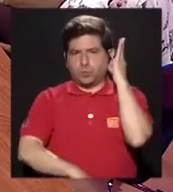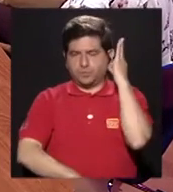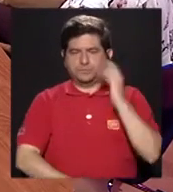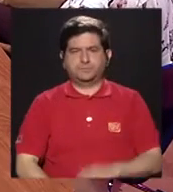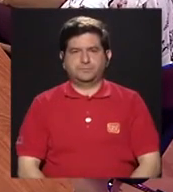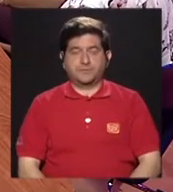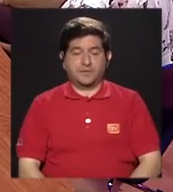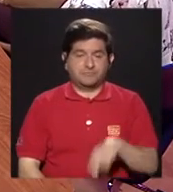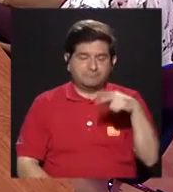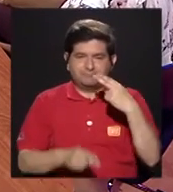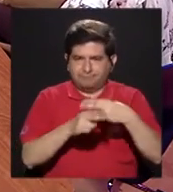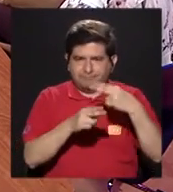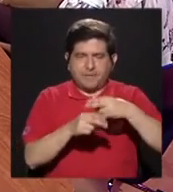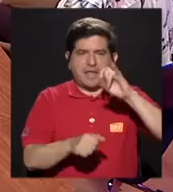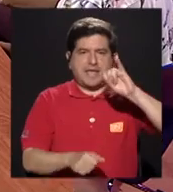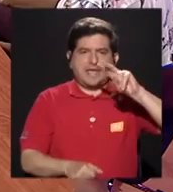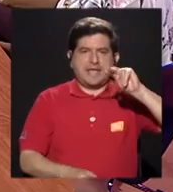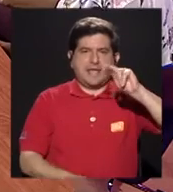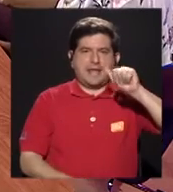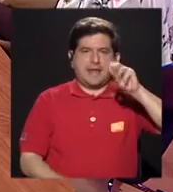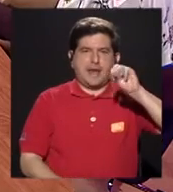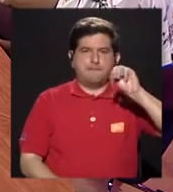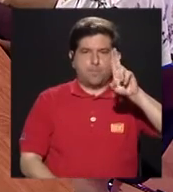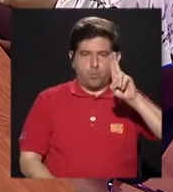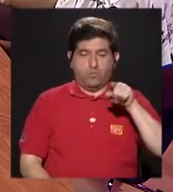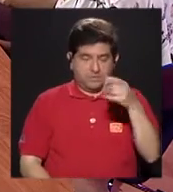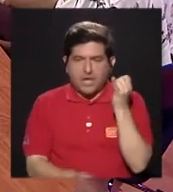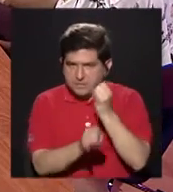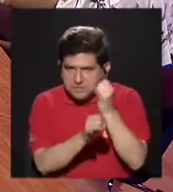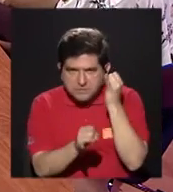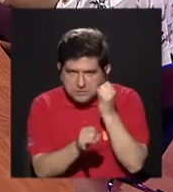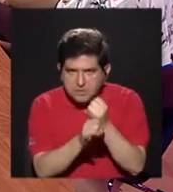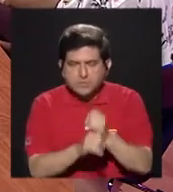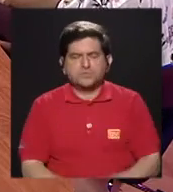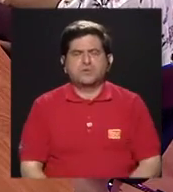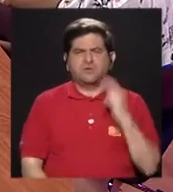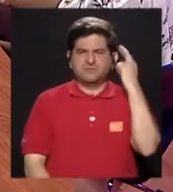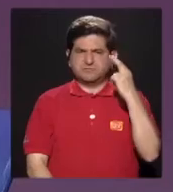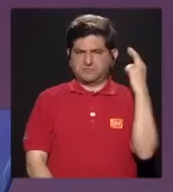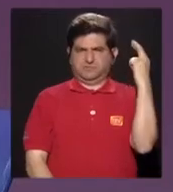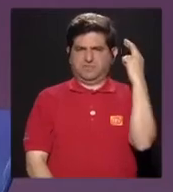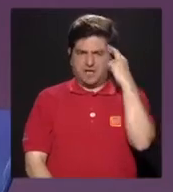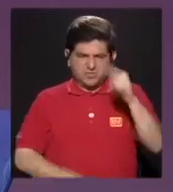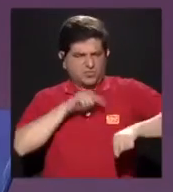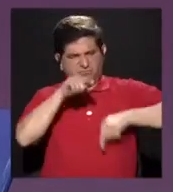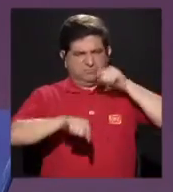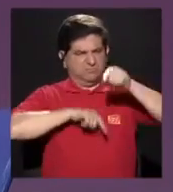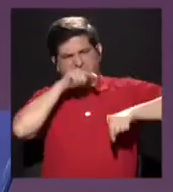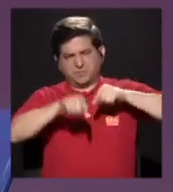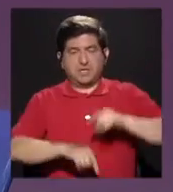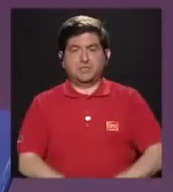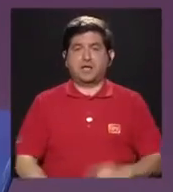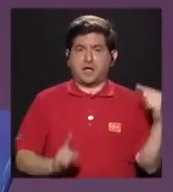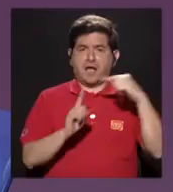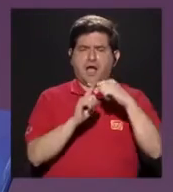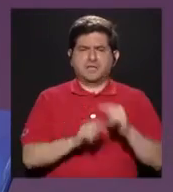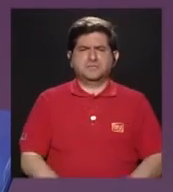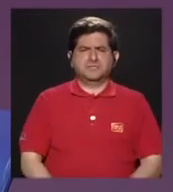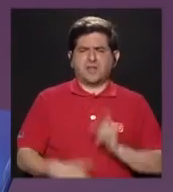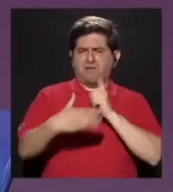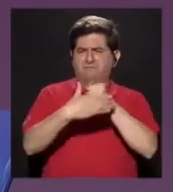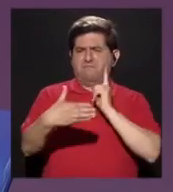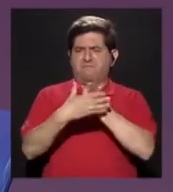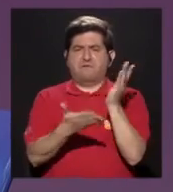conocido como un amor este instituto ha sido objeto de críticas y hasta insultos por parte